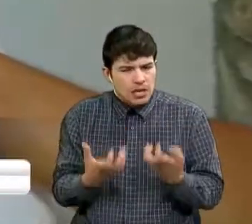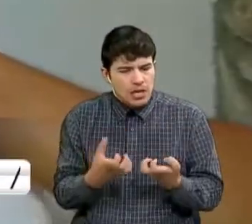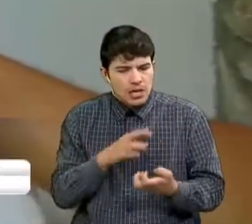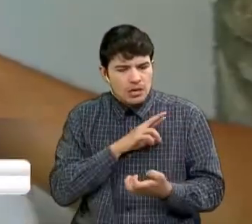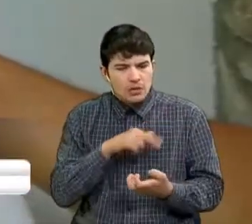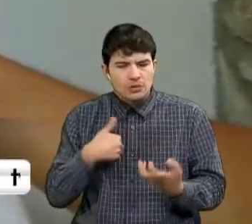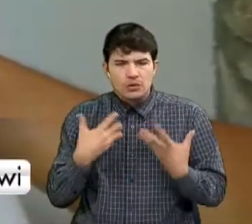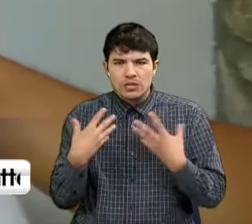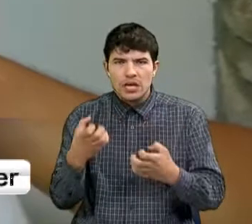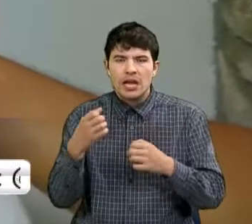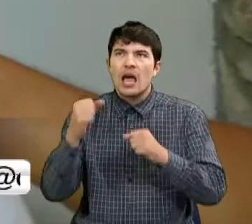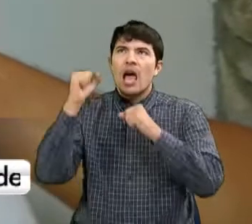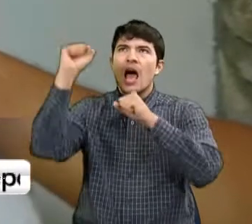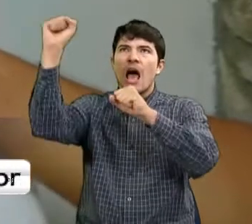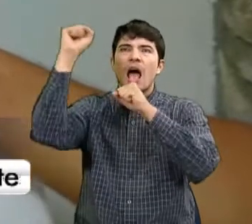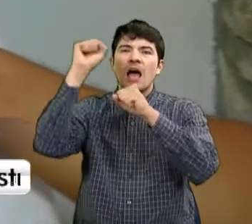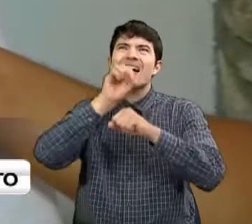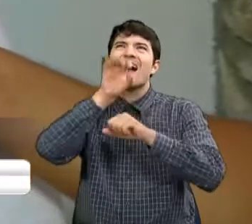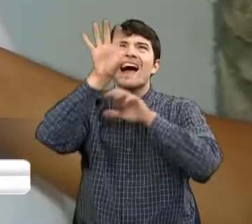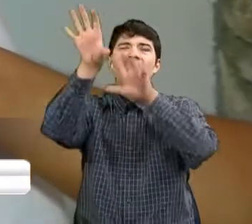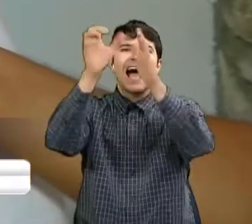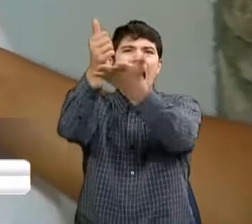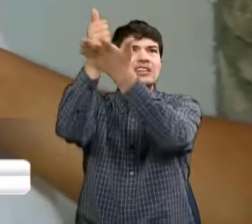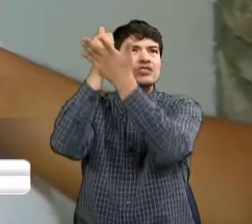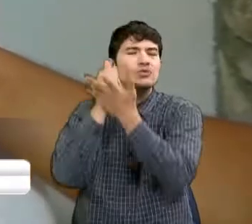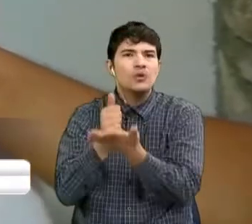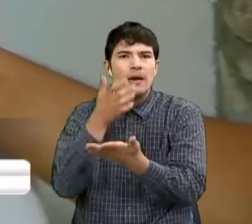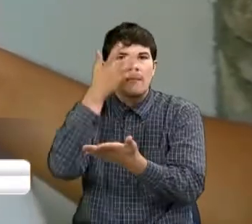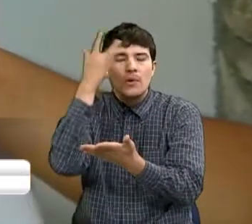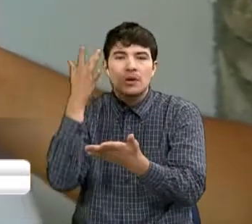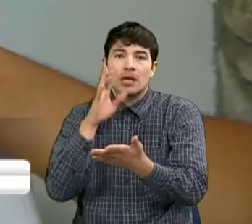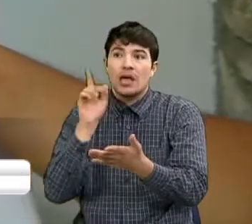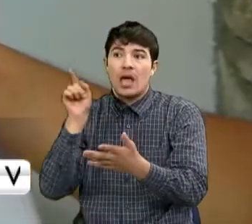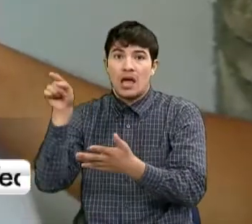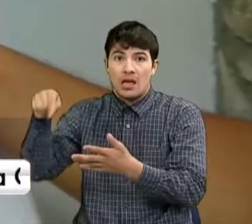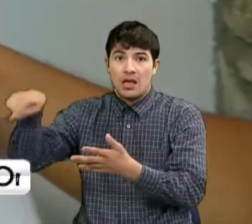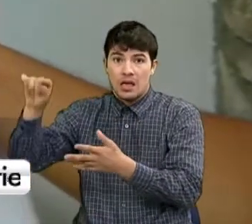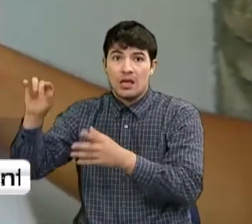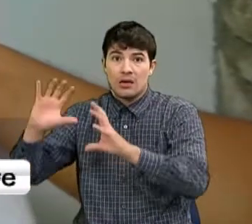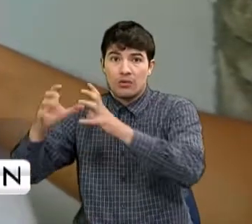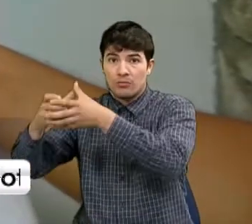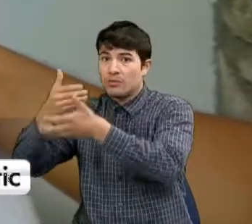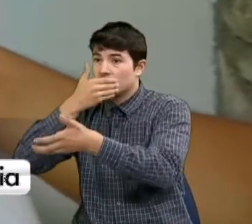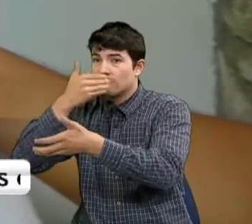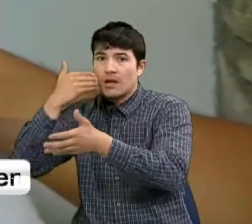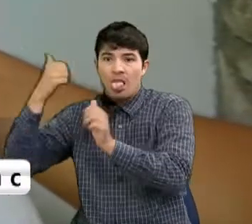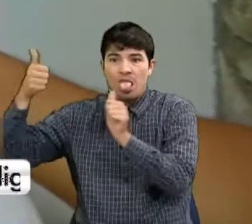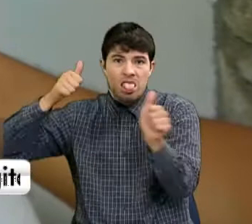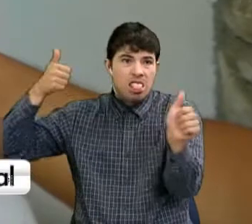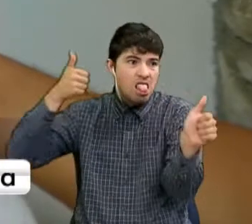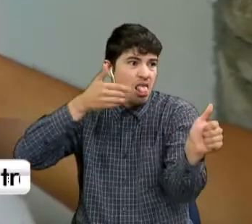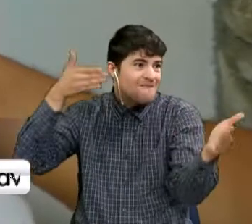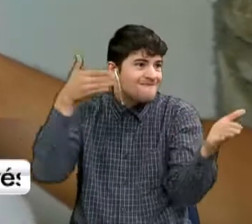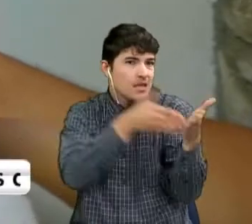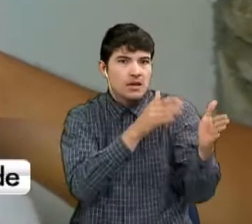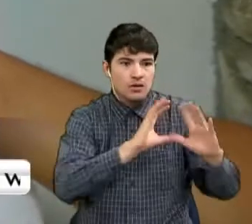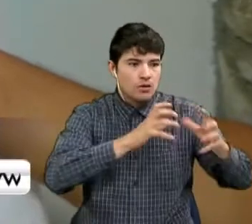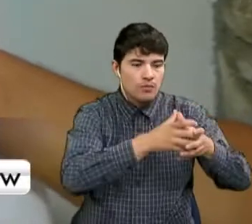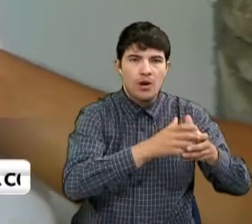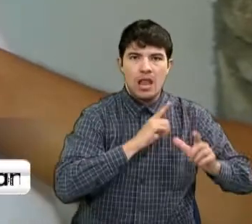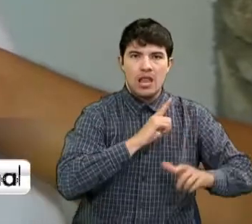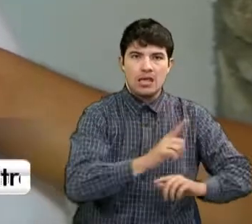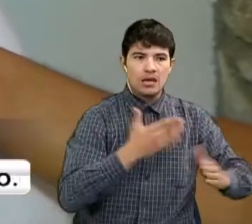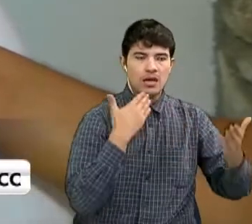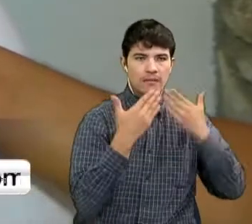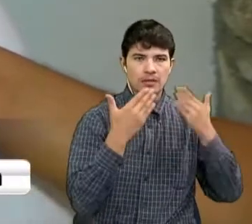un ss sobre una forma más de persecución a esta organización campesina sobre la necesidad de que estos